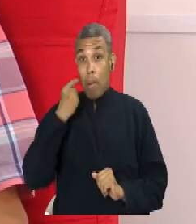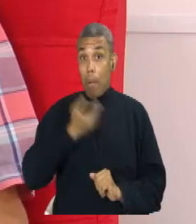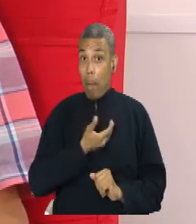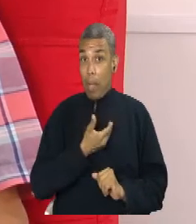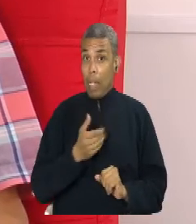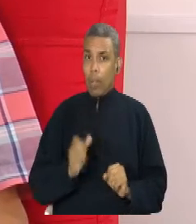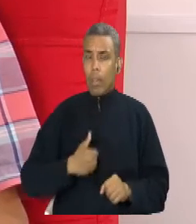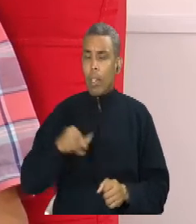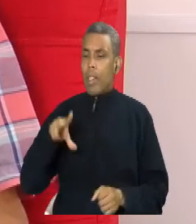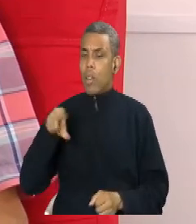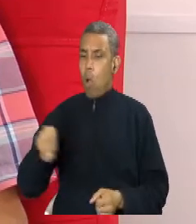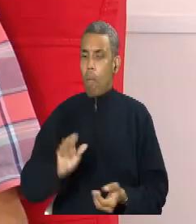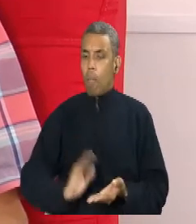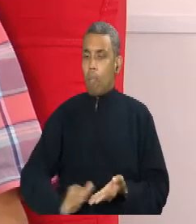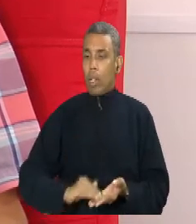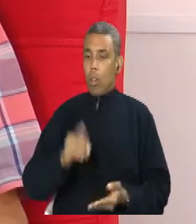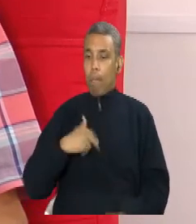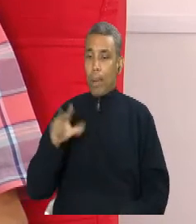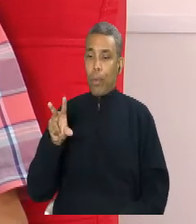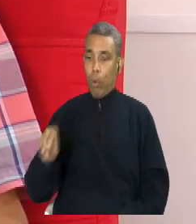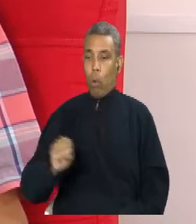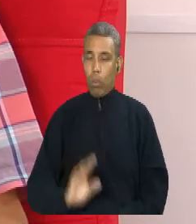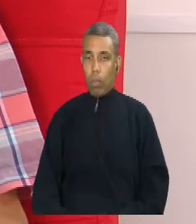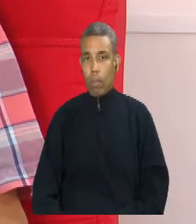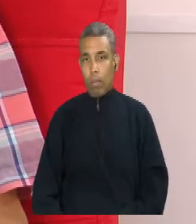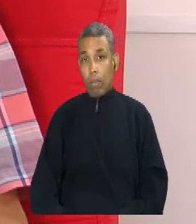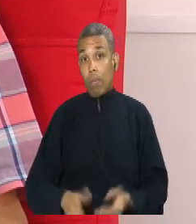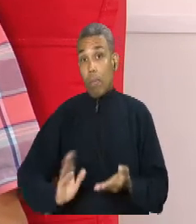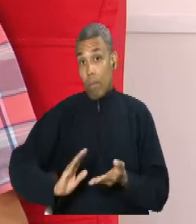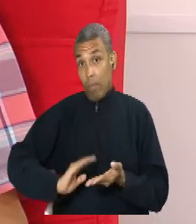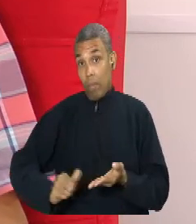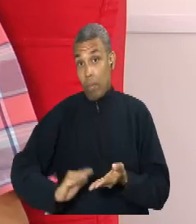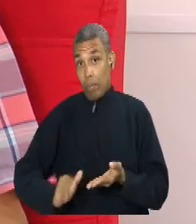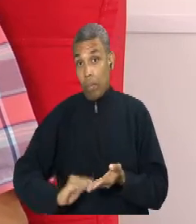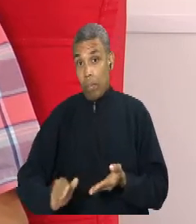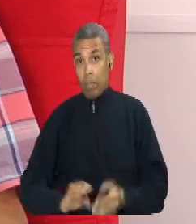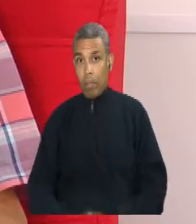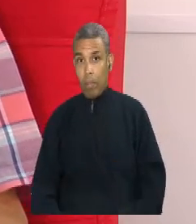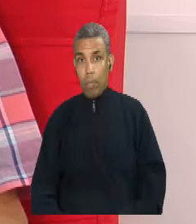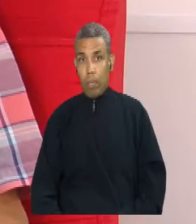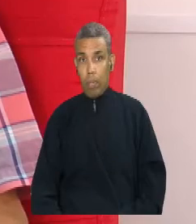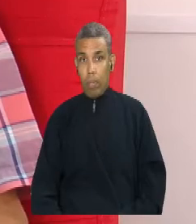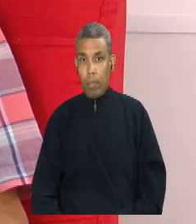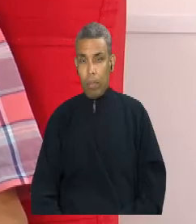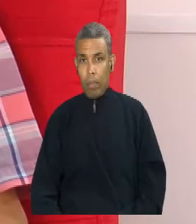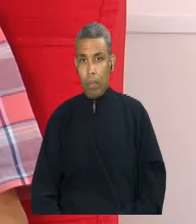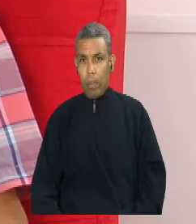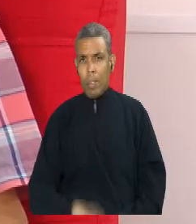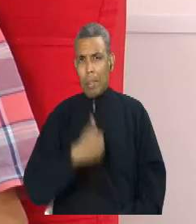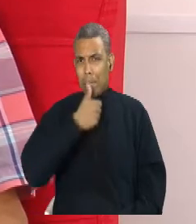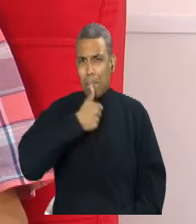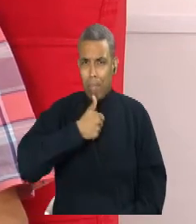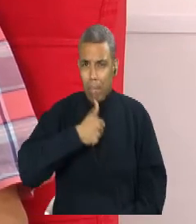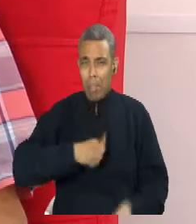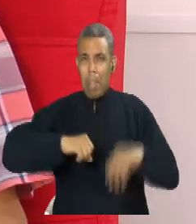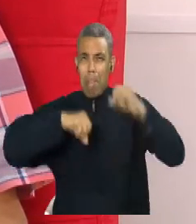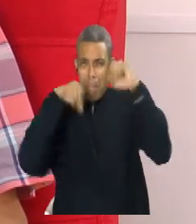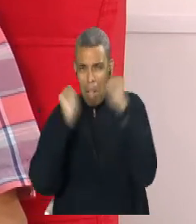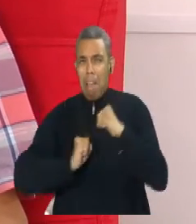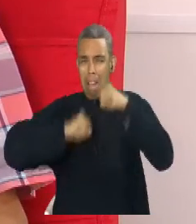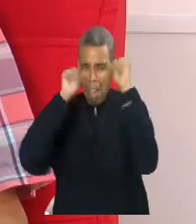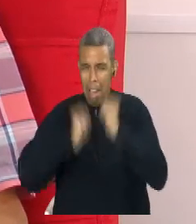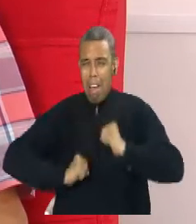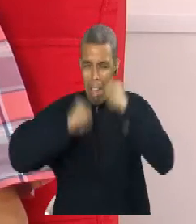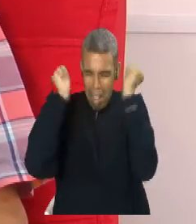sí no se desesperen nunca ante una pataleta nunca nunca tenga paciencia respire profundo tome